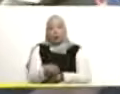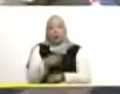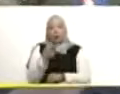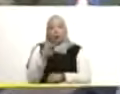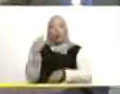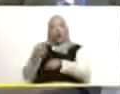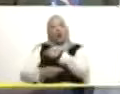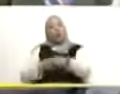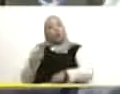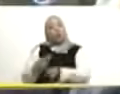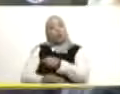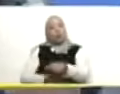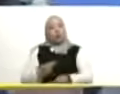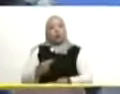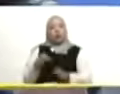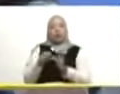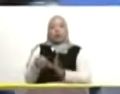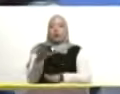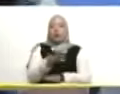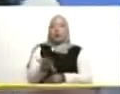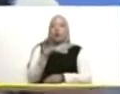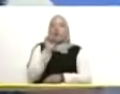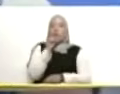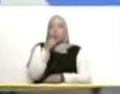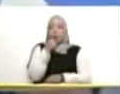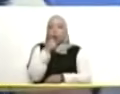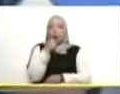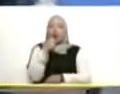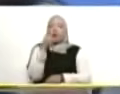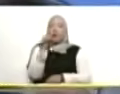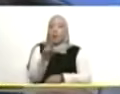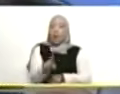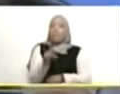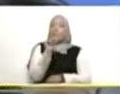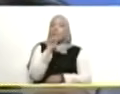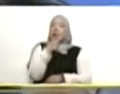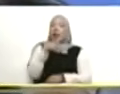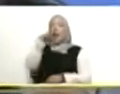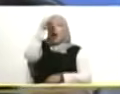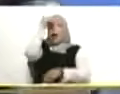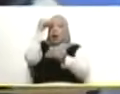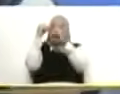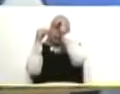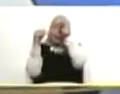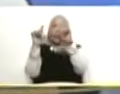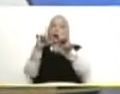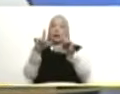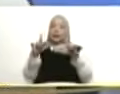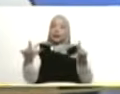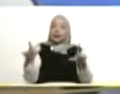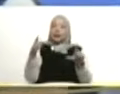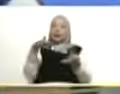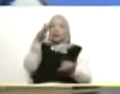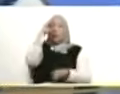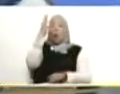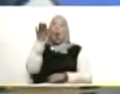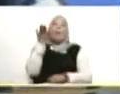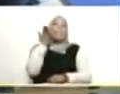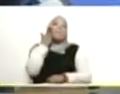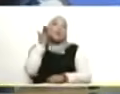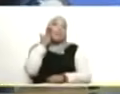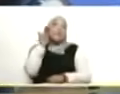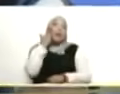de revolución, donde nuestras abuelas, nuestros abuelos, mi abuela aprendió a leer y a escribir, donde mi mamá también